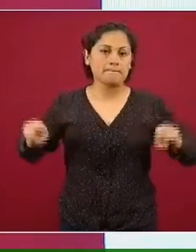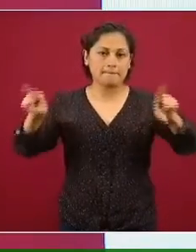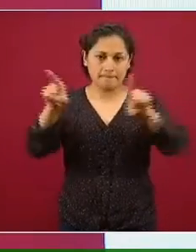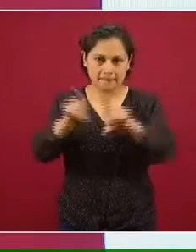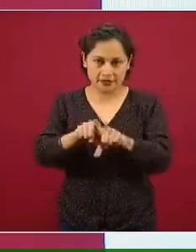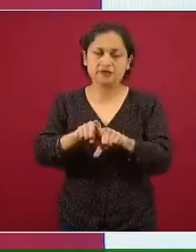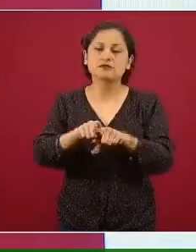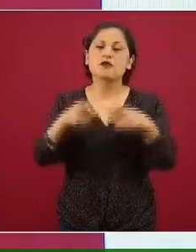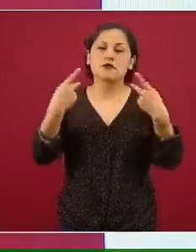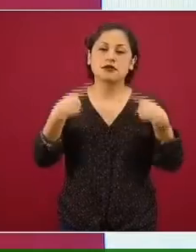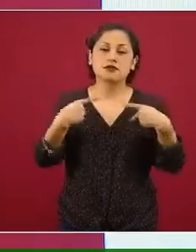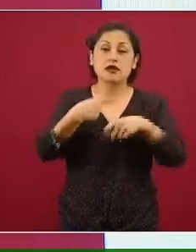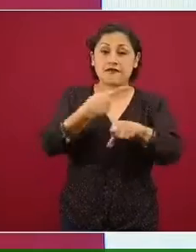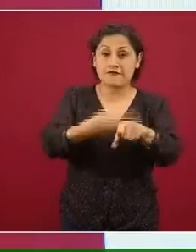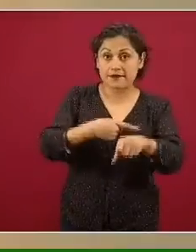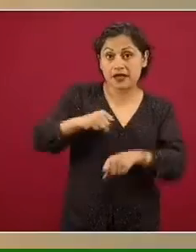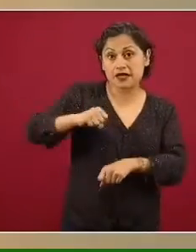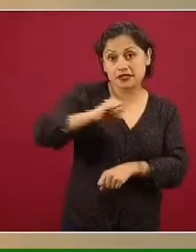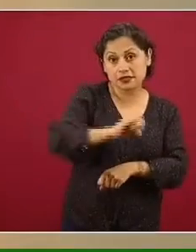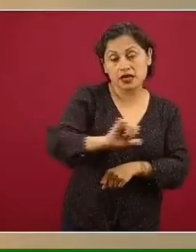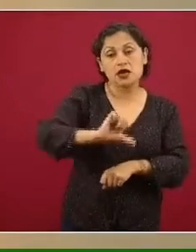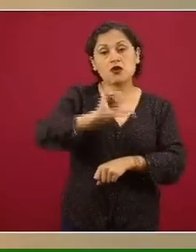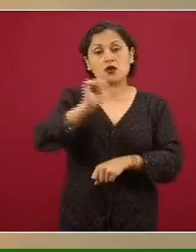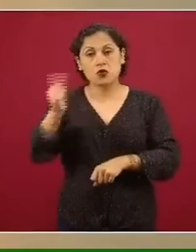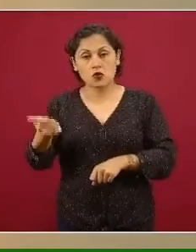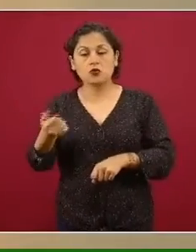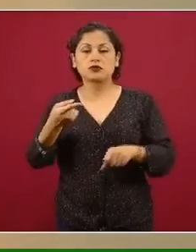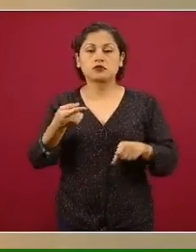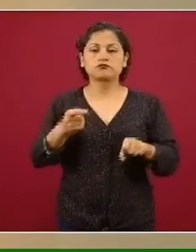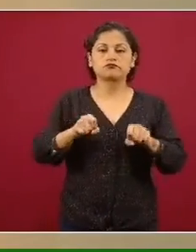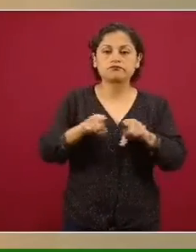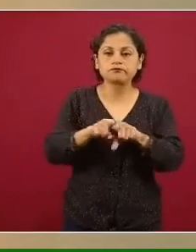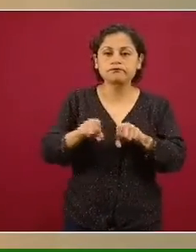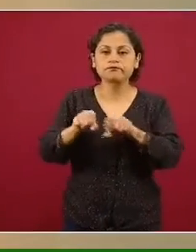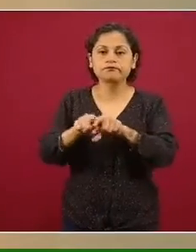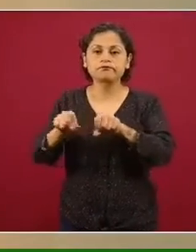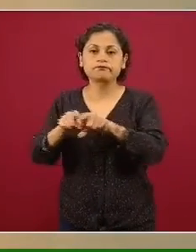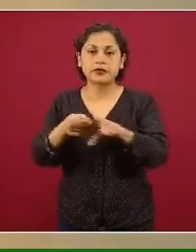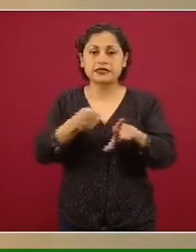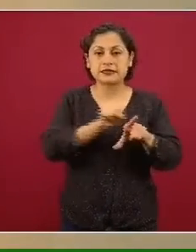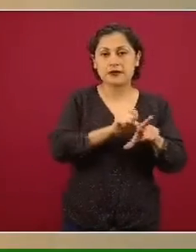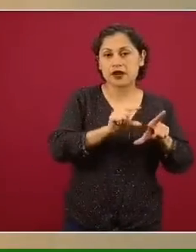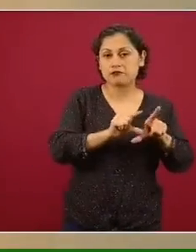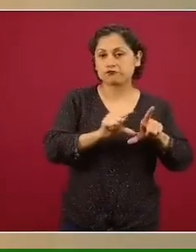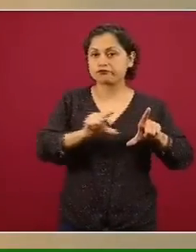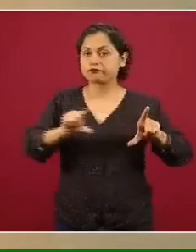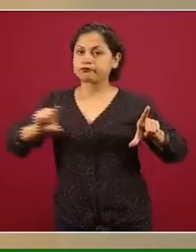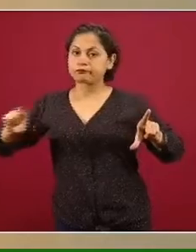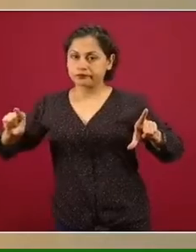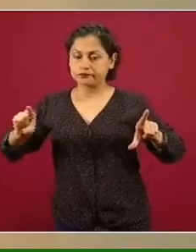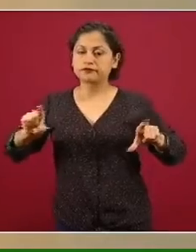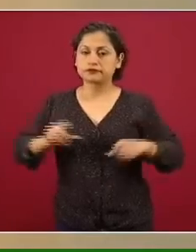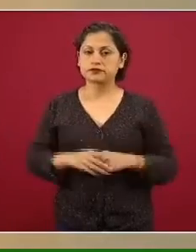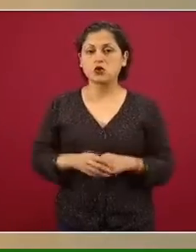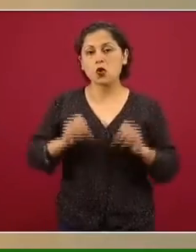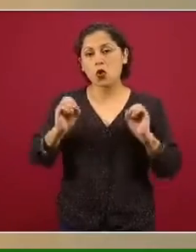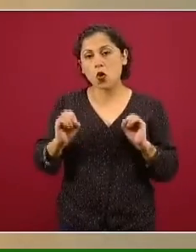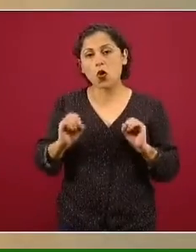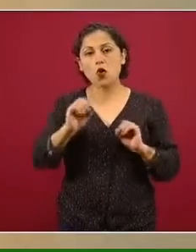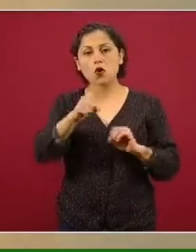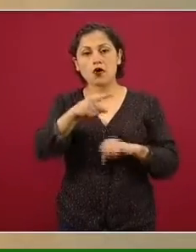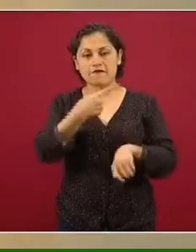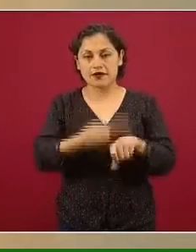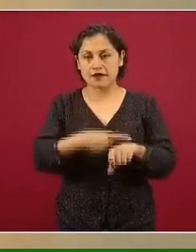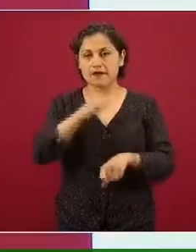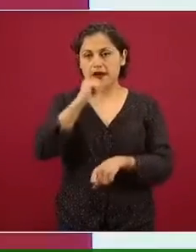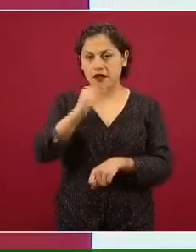confirmados, es decir, casi se ha confirmado una cantidad para cada semana como los que se han descartado, al menos en las últimas semanas,